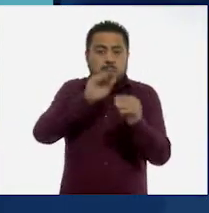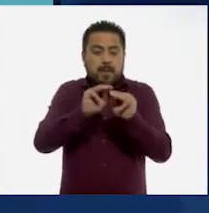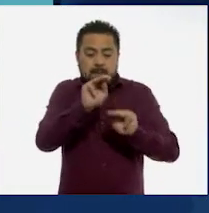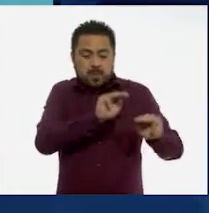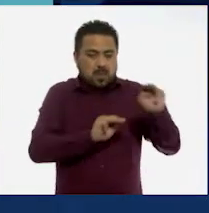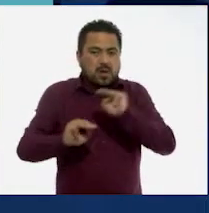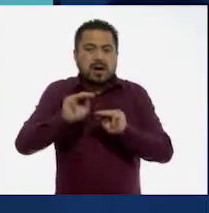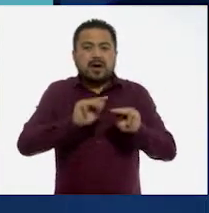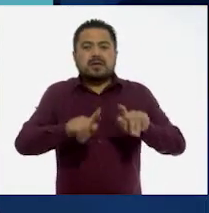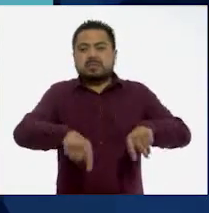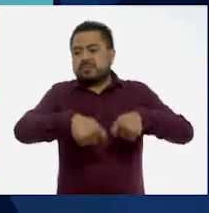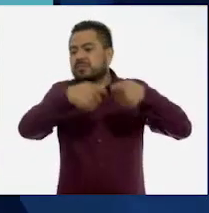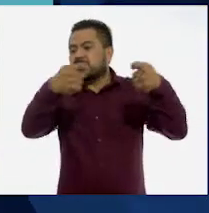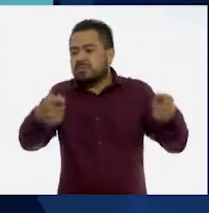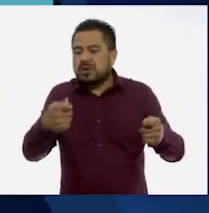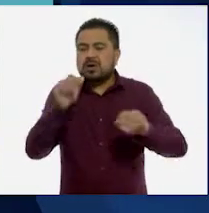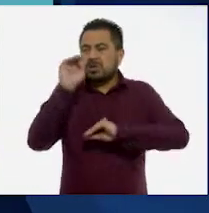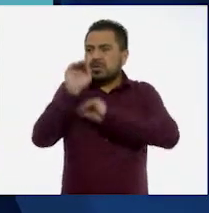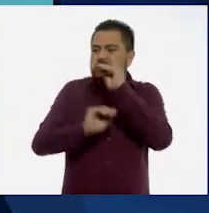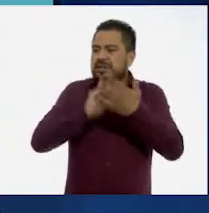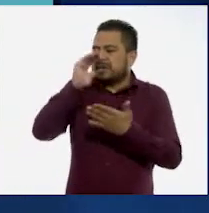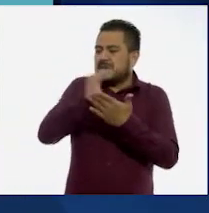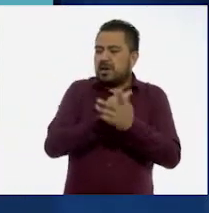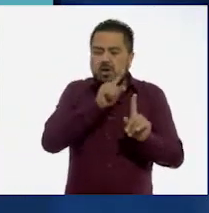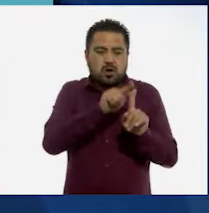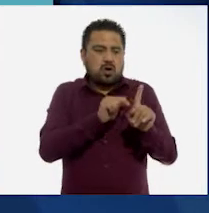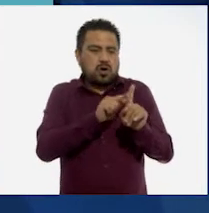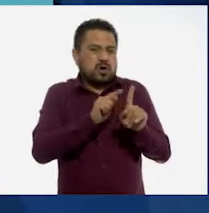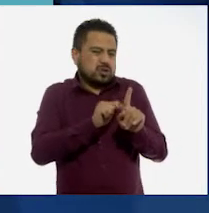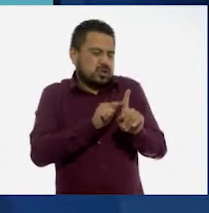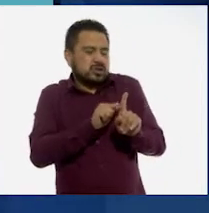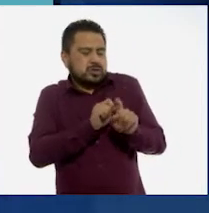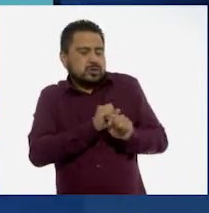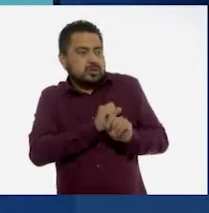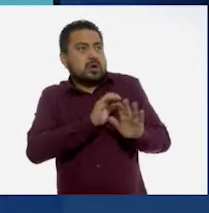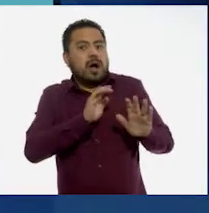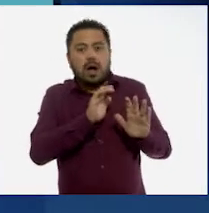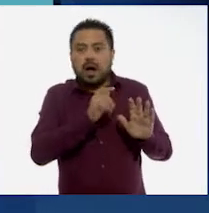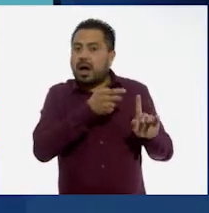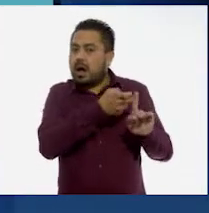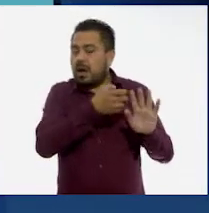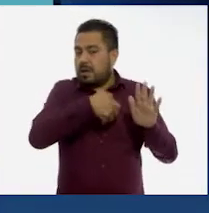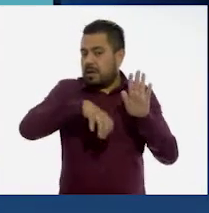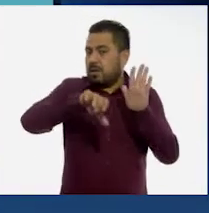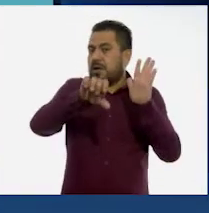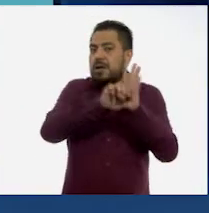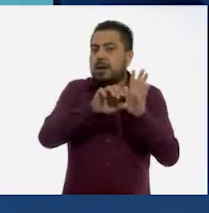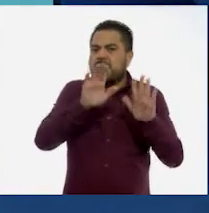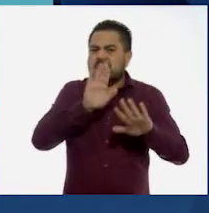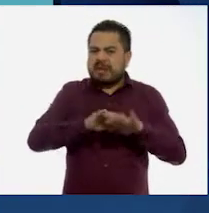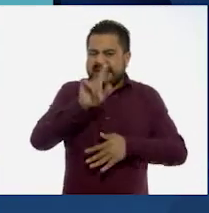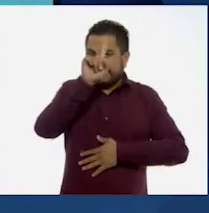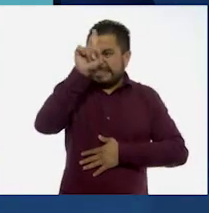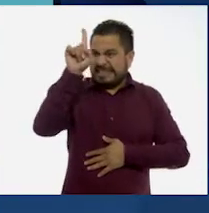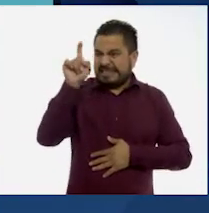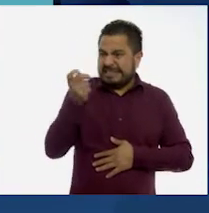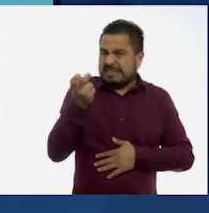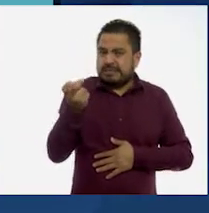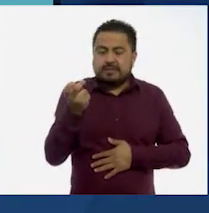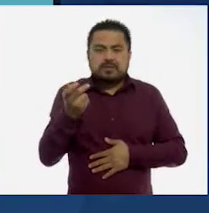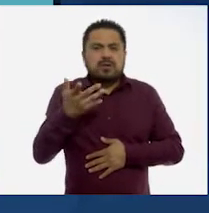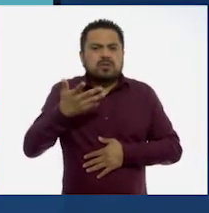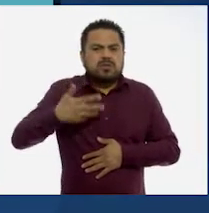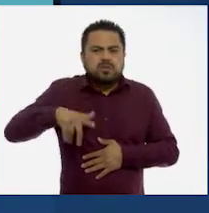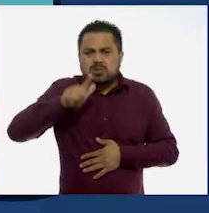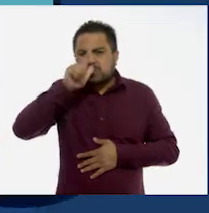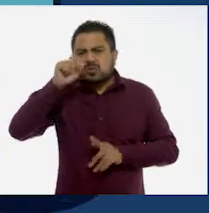la colcha y los pequeños adornos eran de colores pastel, no dejaba de ser una habitación intrigante. La luz que